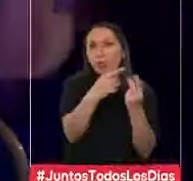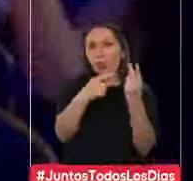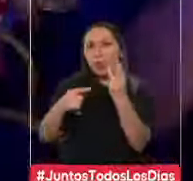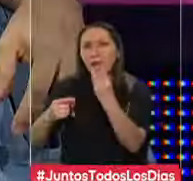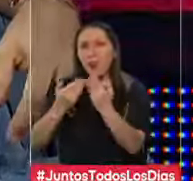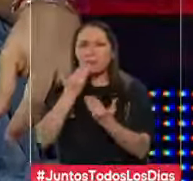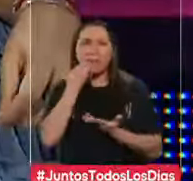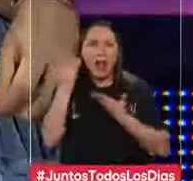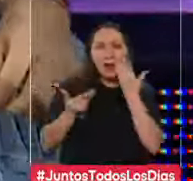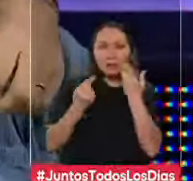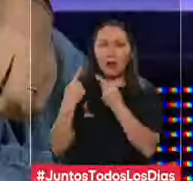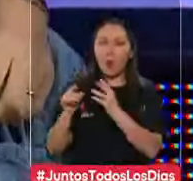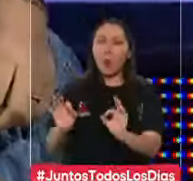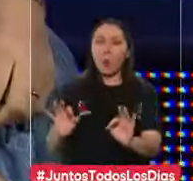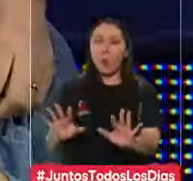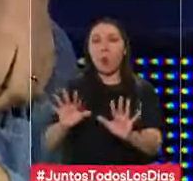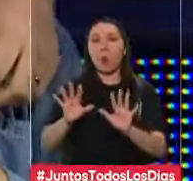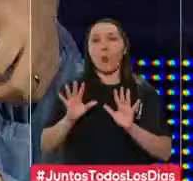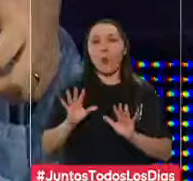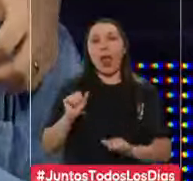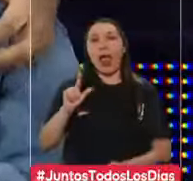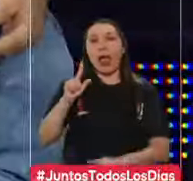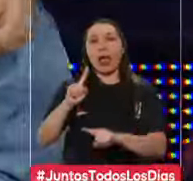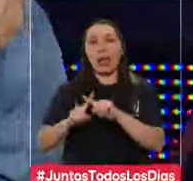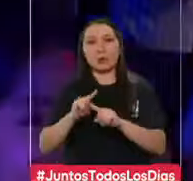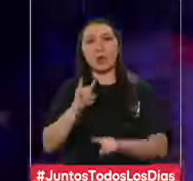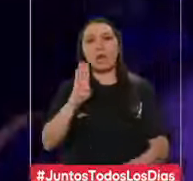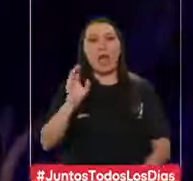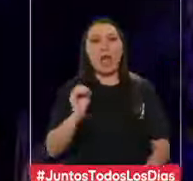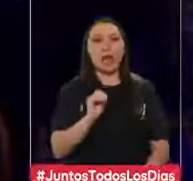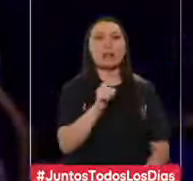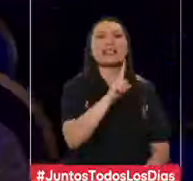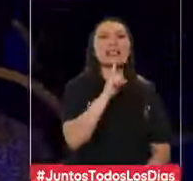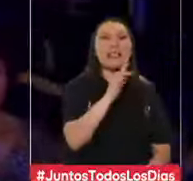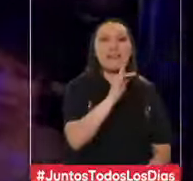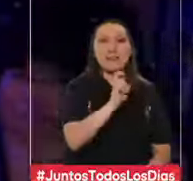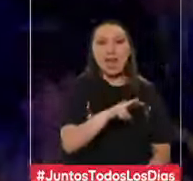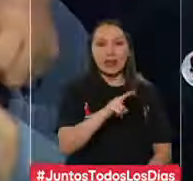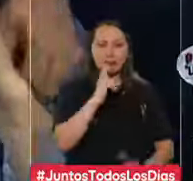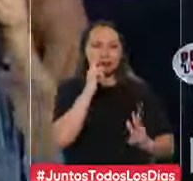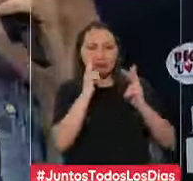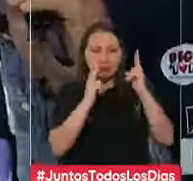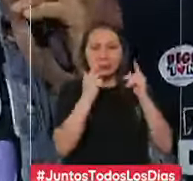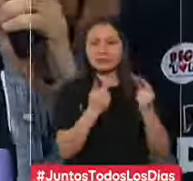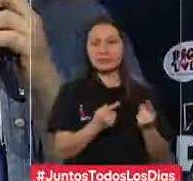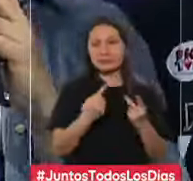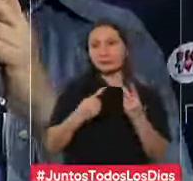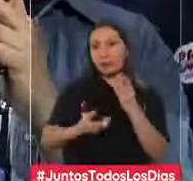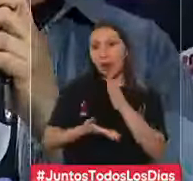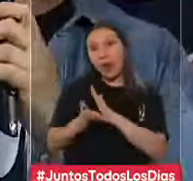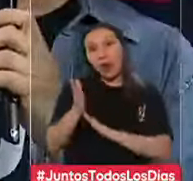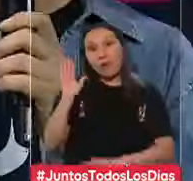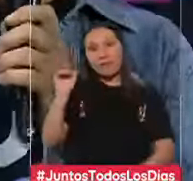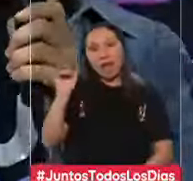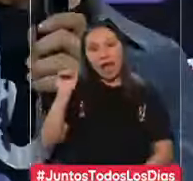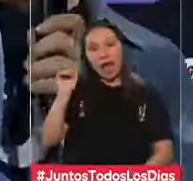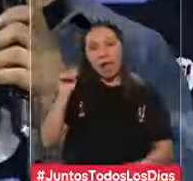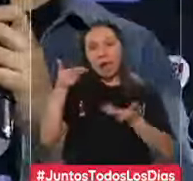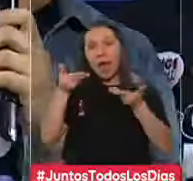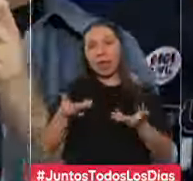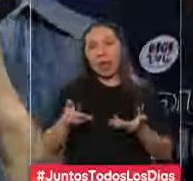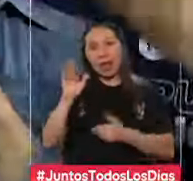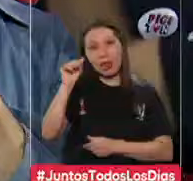increíble, absolutamente, sí, claro. Alex Ubago. Y no, ya, pues, Stefan Kramer. Una playa de... Ya, nos vamos. Otro, muchas ya, gracias. Nos